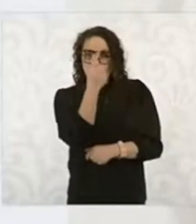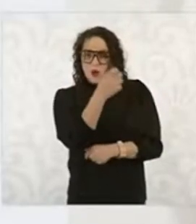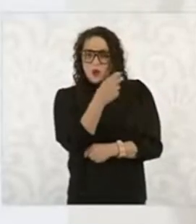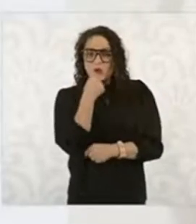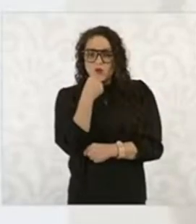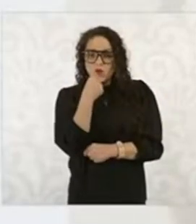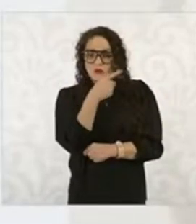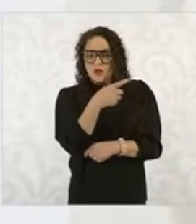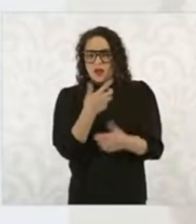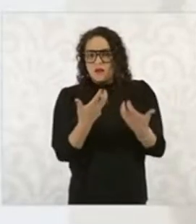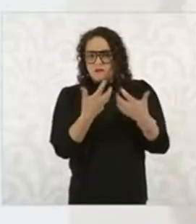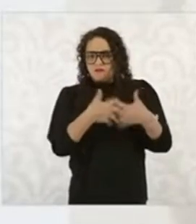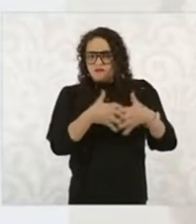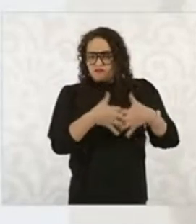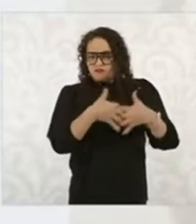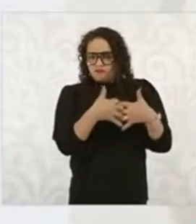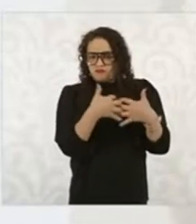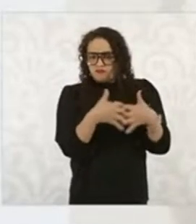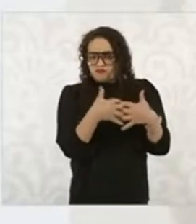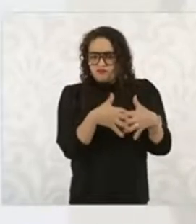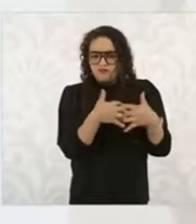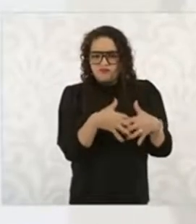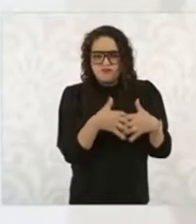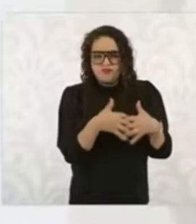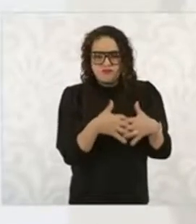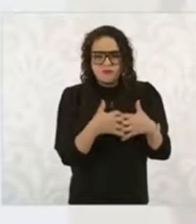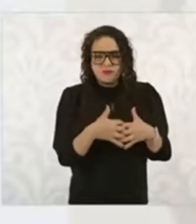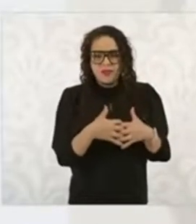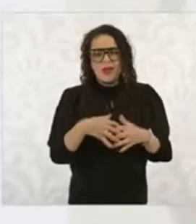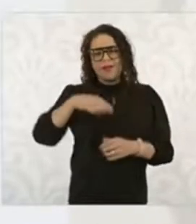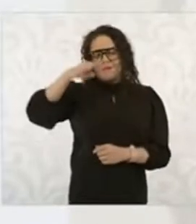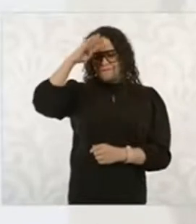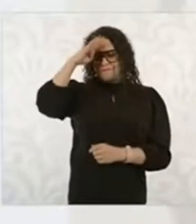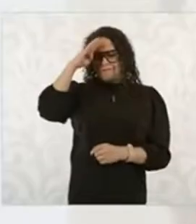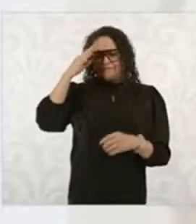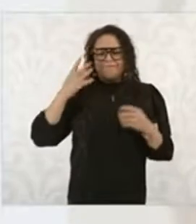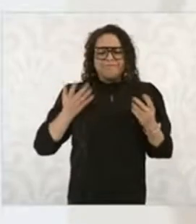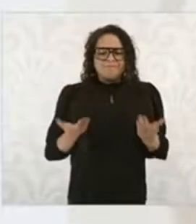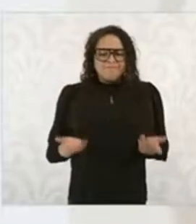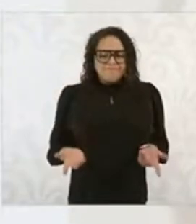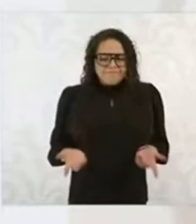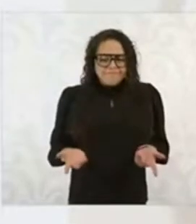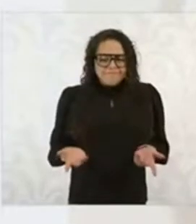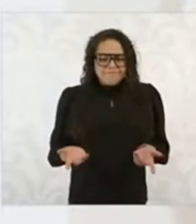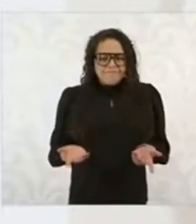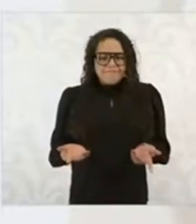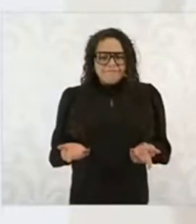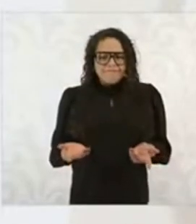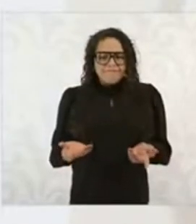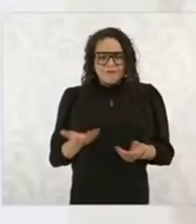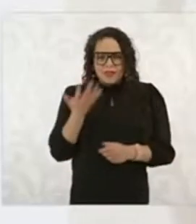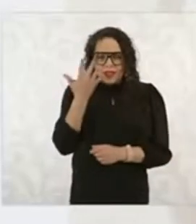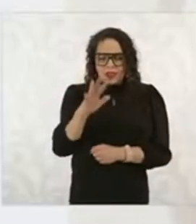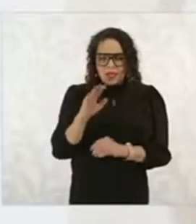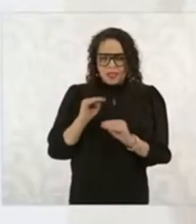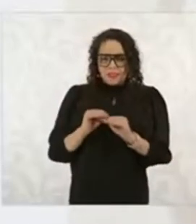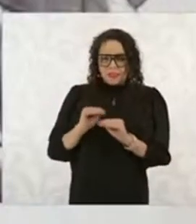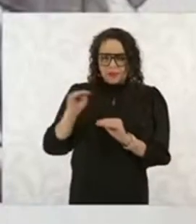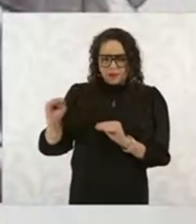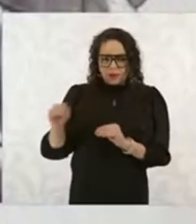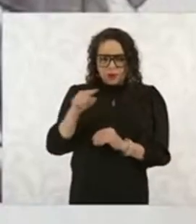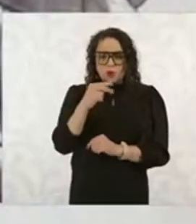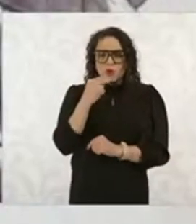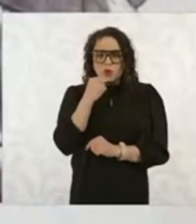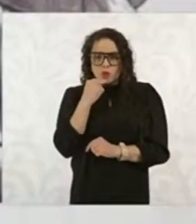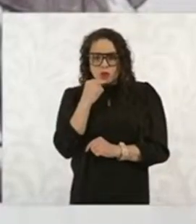concesiones de agua, se les dijo, ¿por qué no, si usas 10 metros cúbicos y tienes concesionados